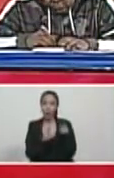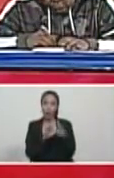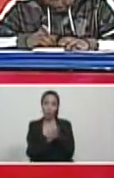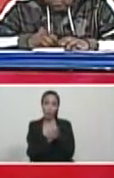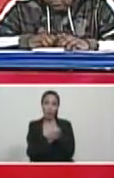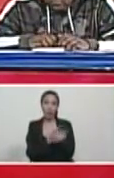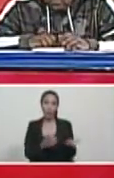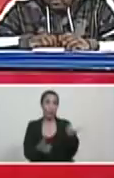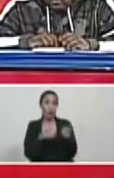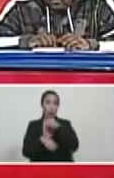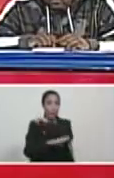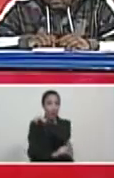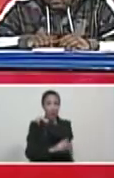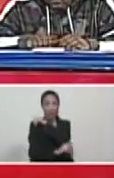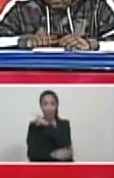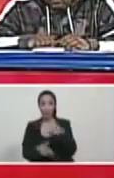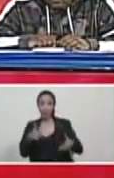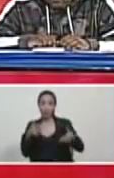delincuencia los atrapó.